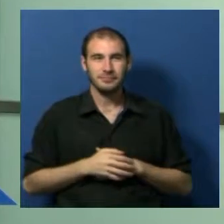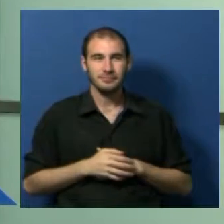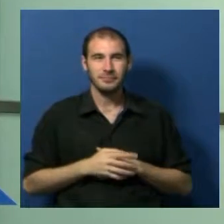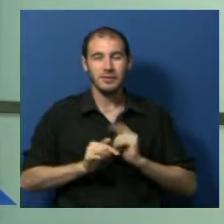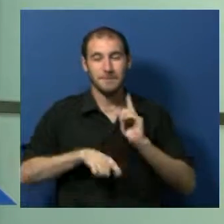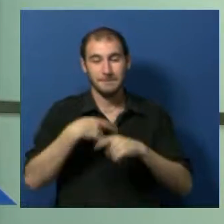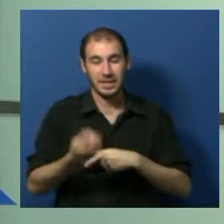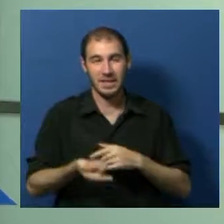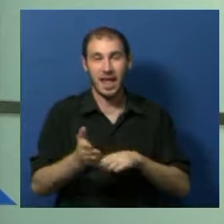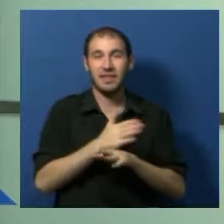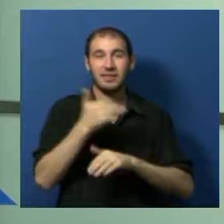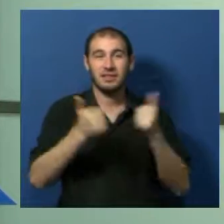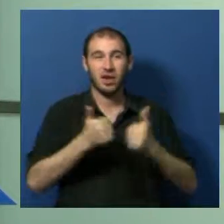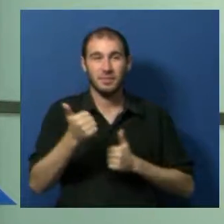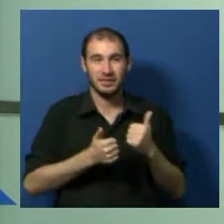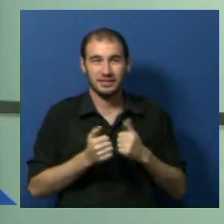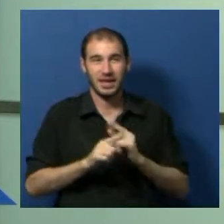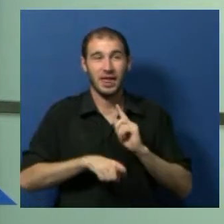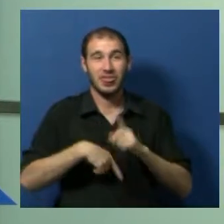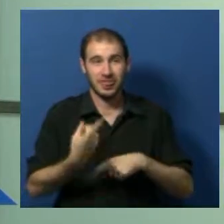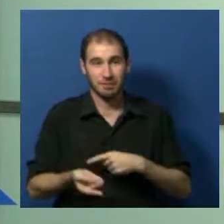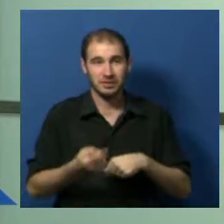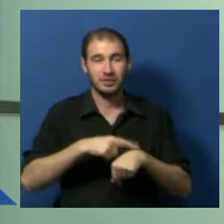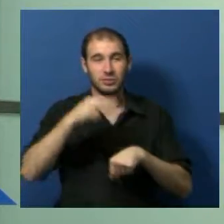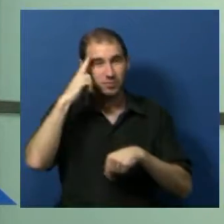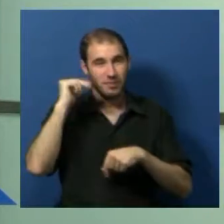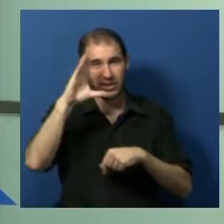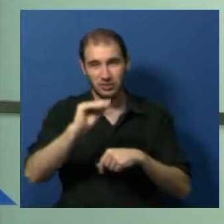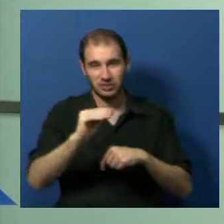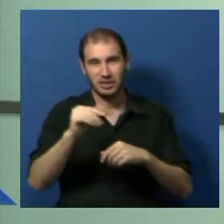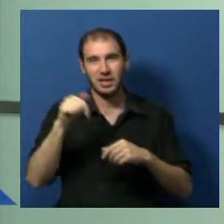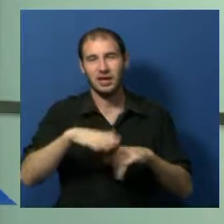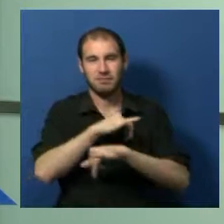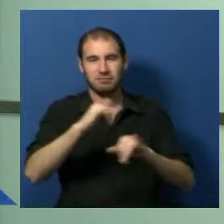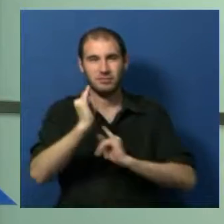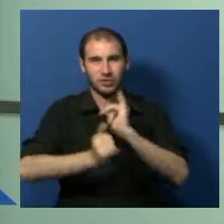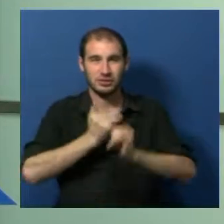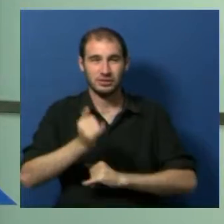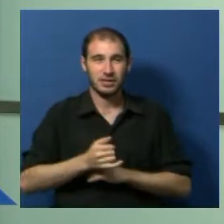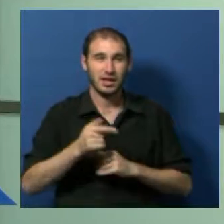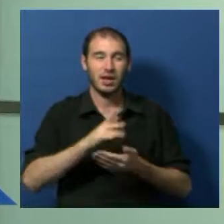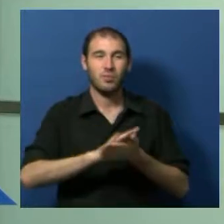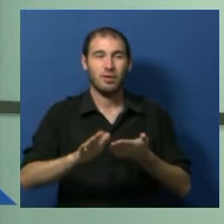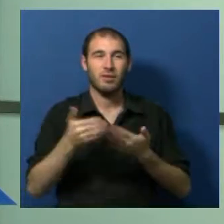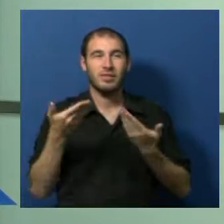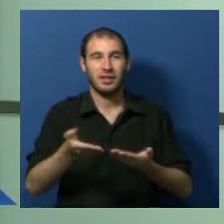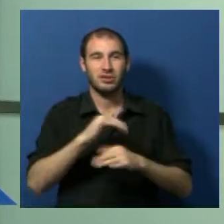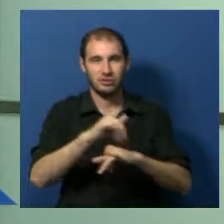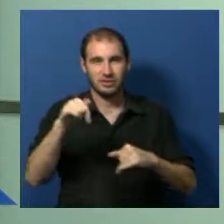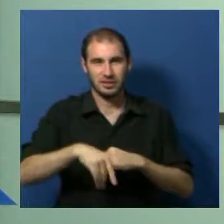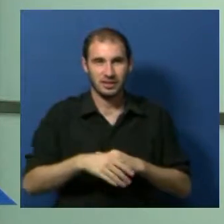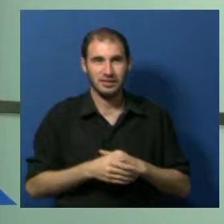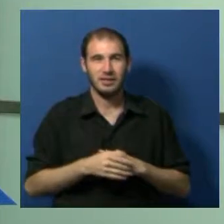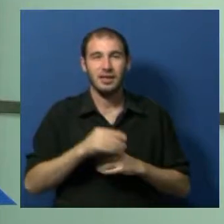Noticias. Mañana la previa del partido y después a las 9 de la noche compartimos toda la información en una nueva entrega de este noticiero.